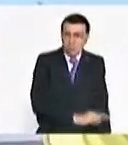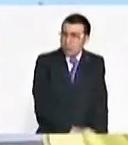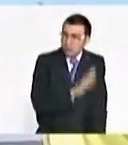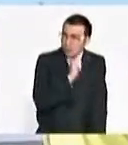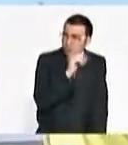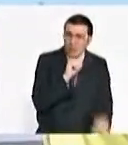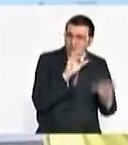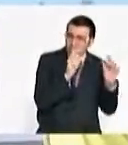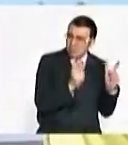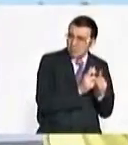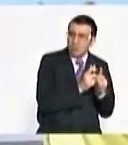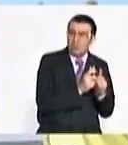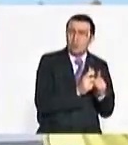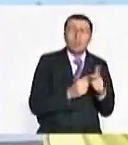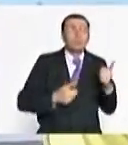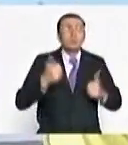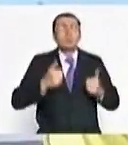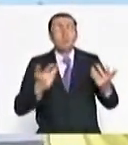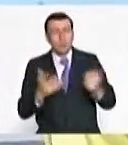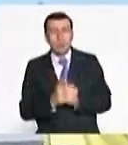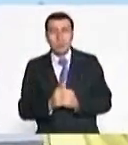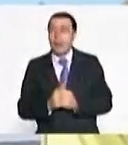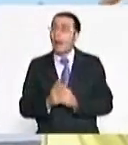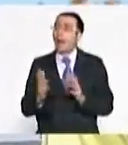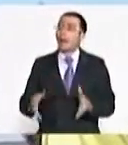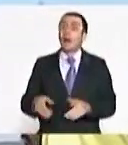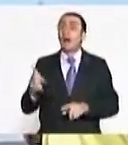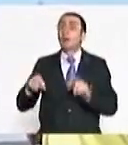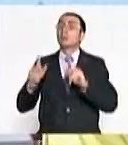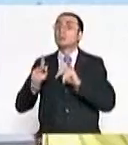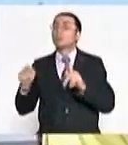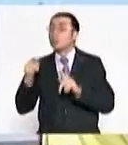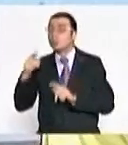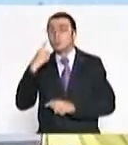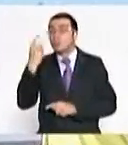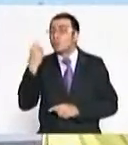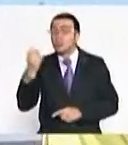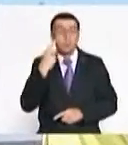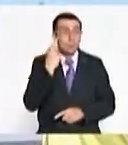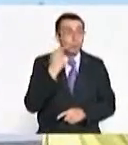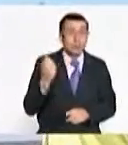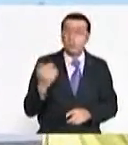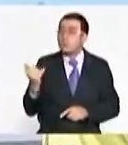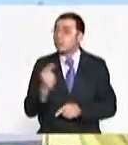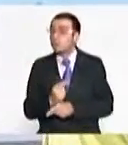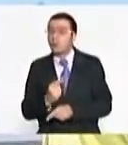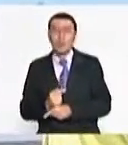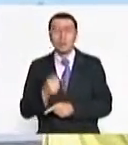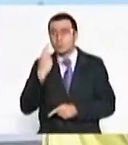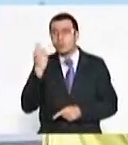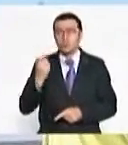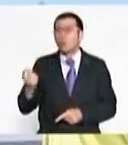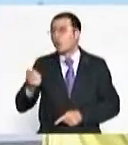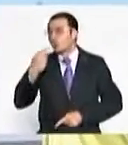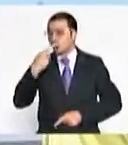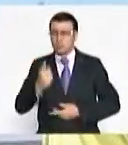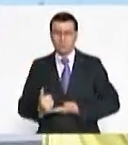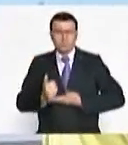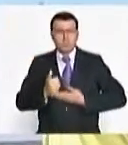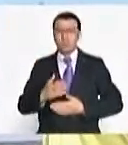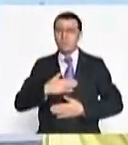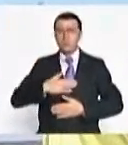poco, porque muchas de estas personas empiezan también a buscar el medicamento milagroso,